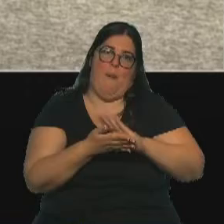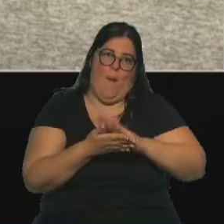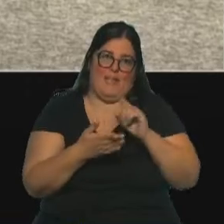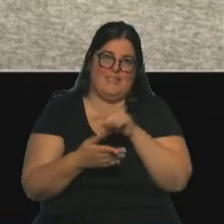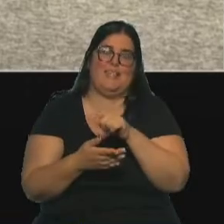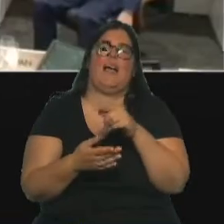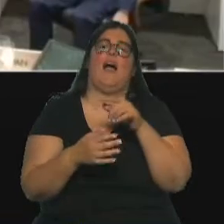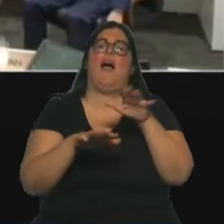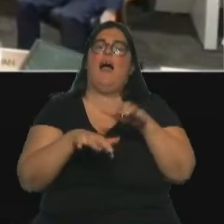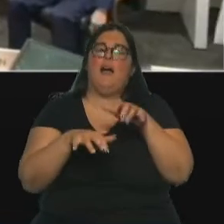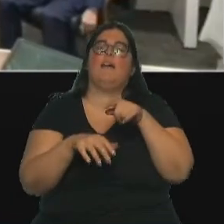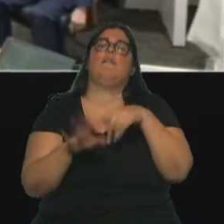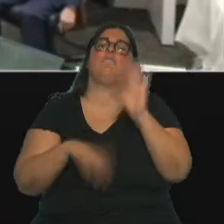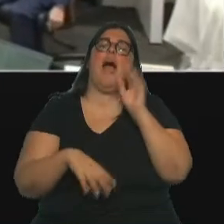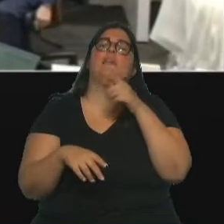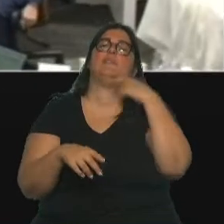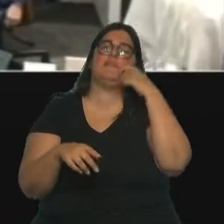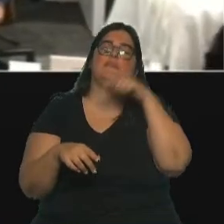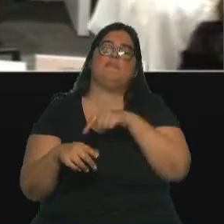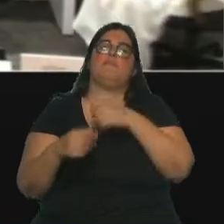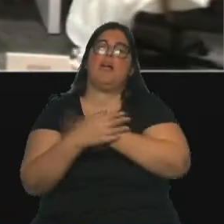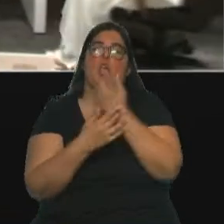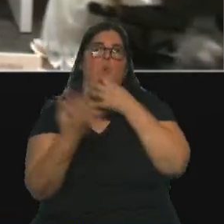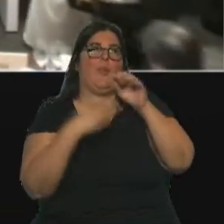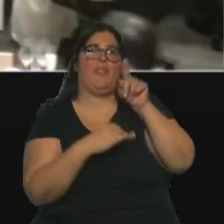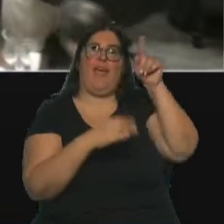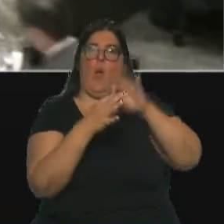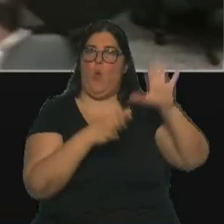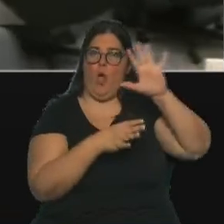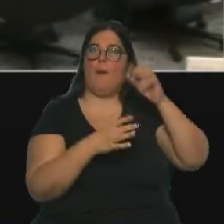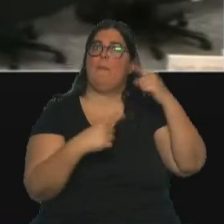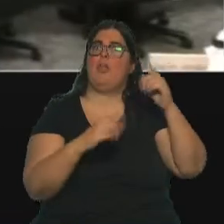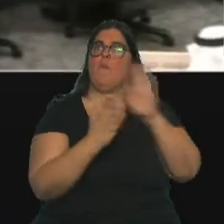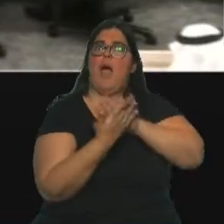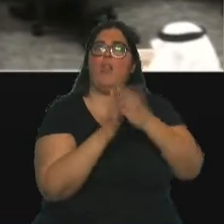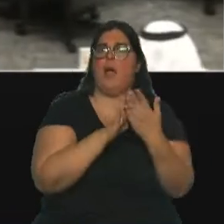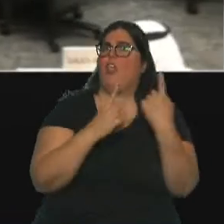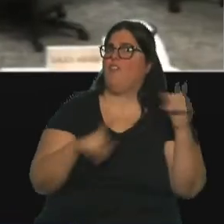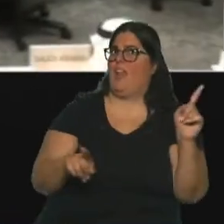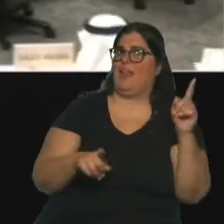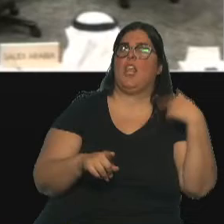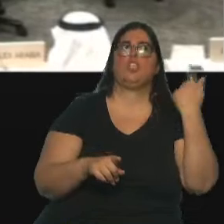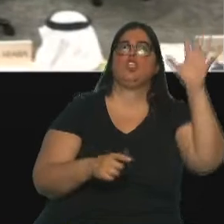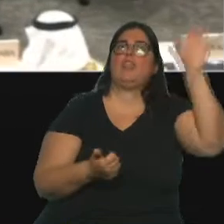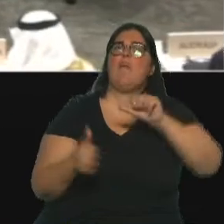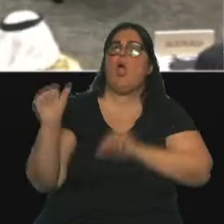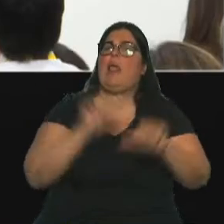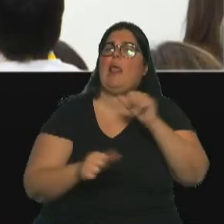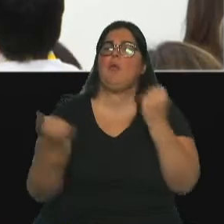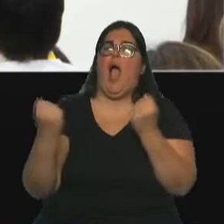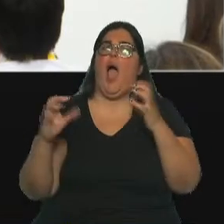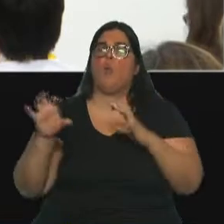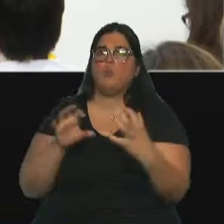y ganaderos desde América del Sur, desde el Mercosur hacia la Unión Europea, mientras que lo que importamos son productos químicos,